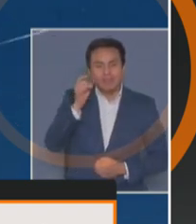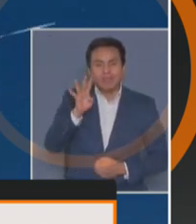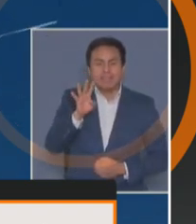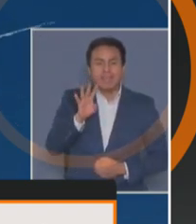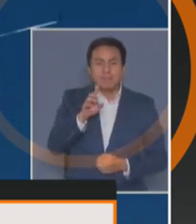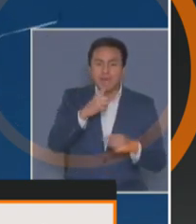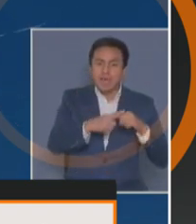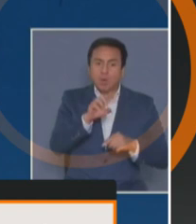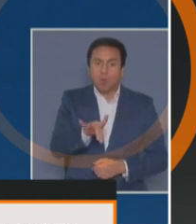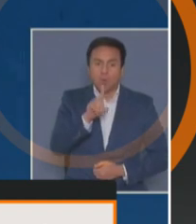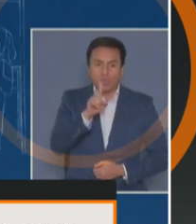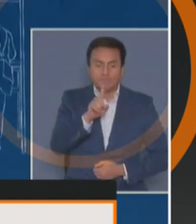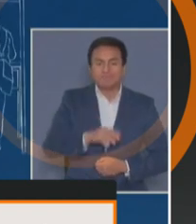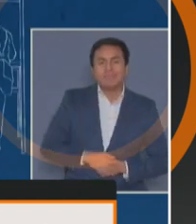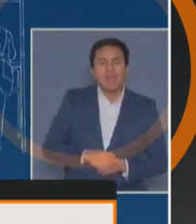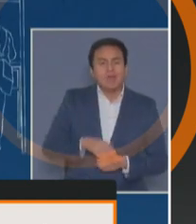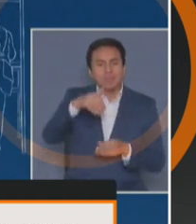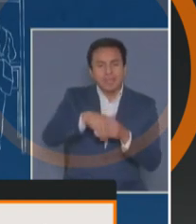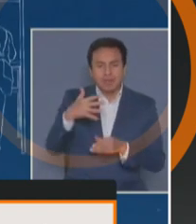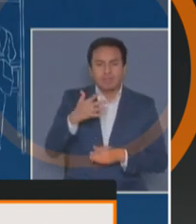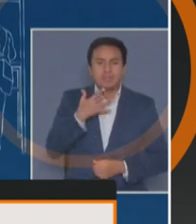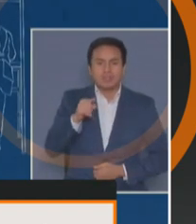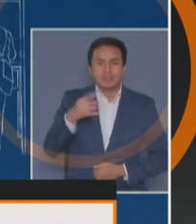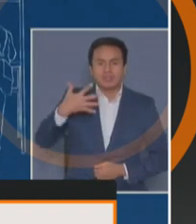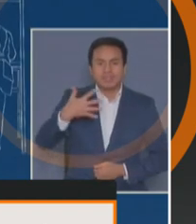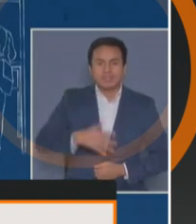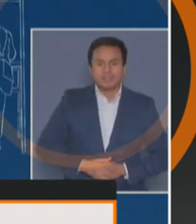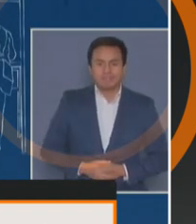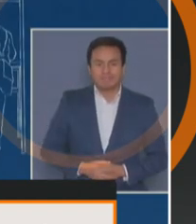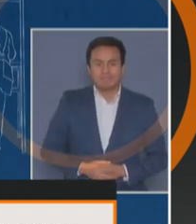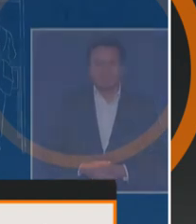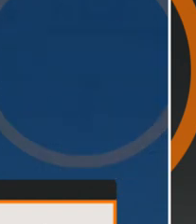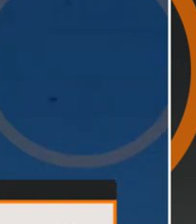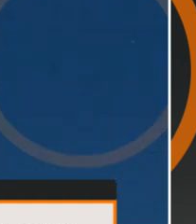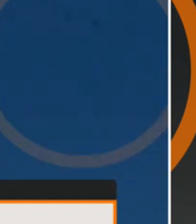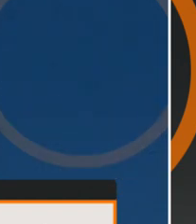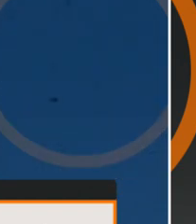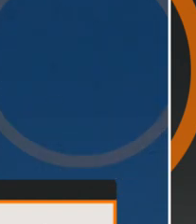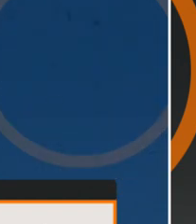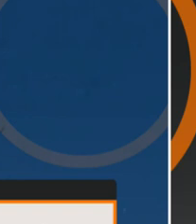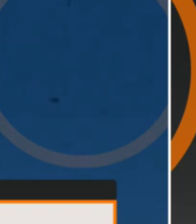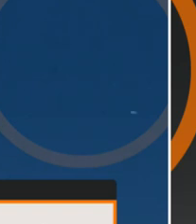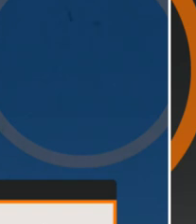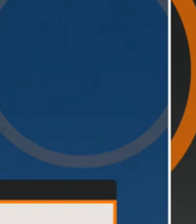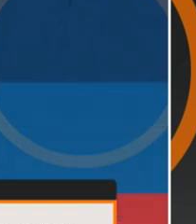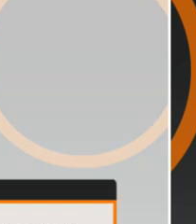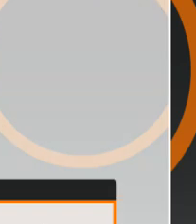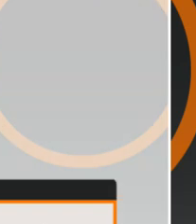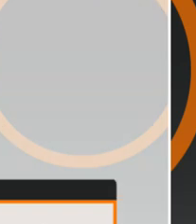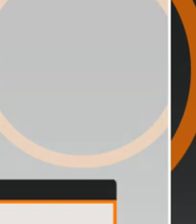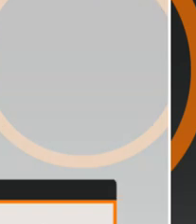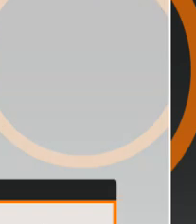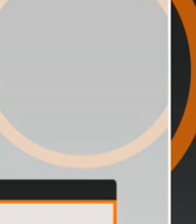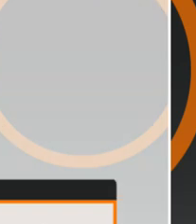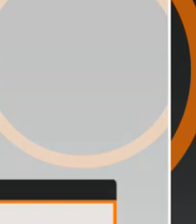camino de quedar la boca de pues se rompió el estado solo puede hacer y puede convocar a una a la